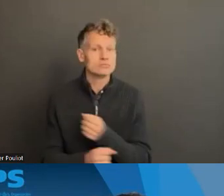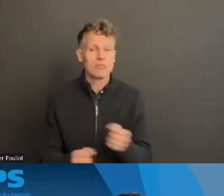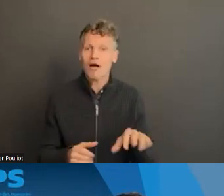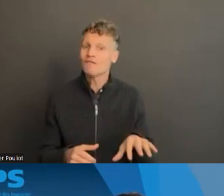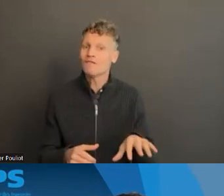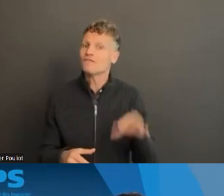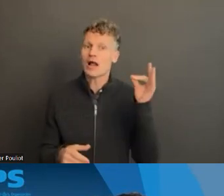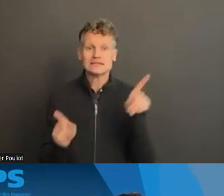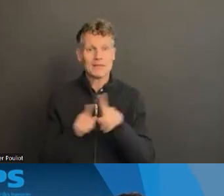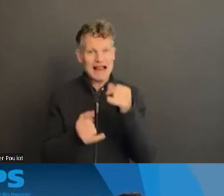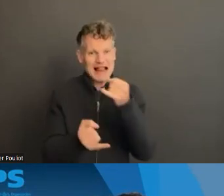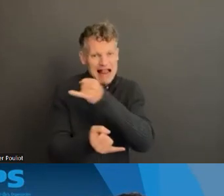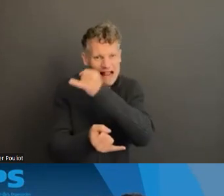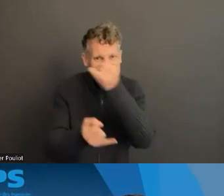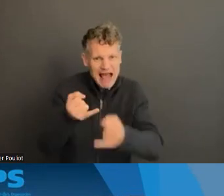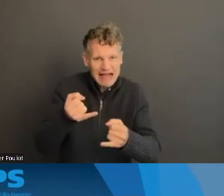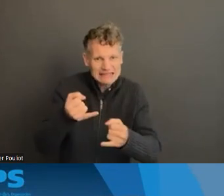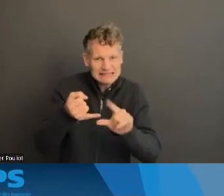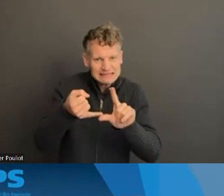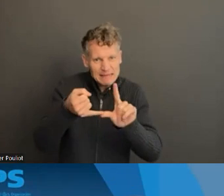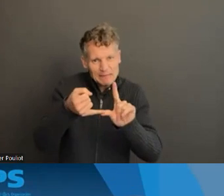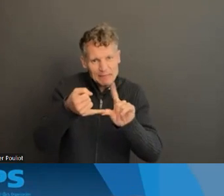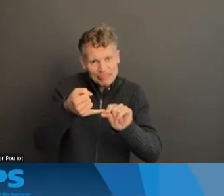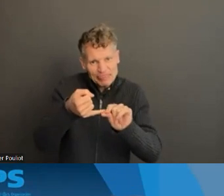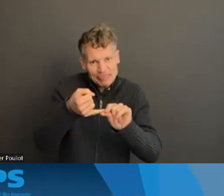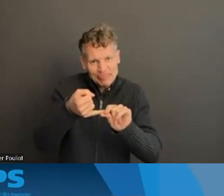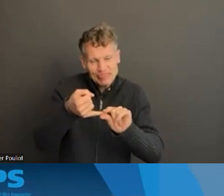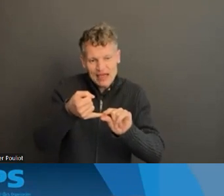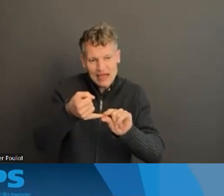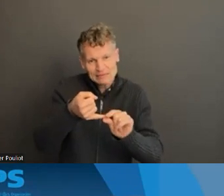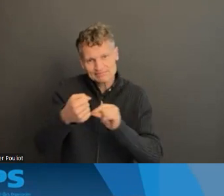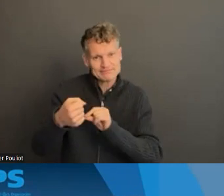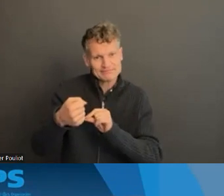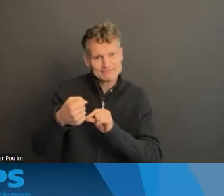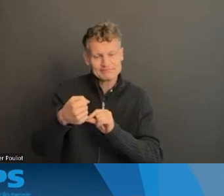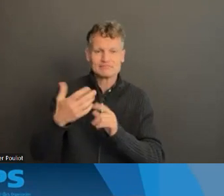raíz del problema. Las causas raíz de esas enfermedades